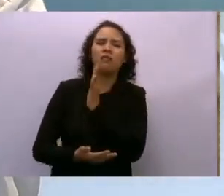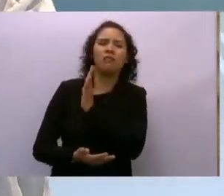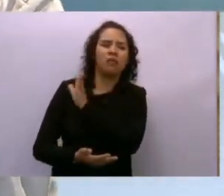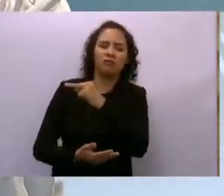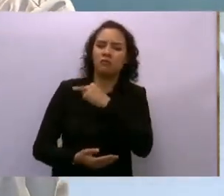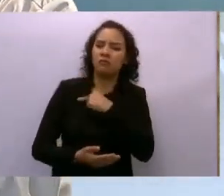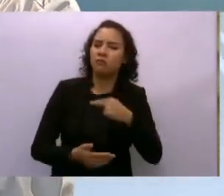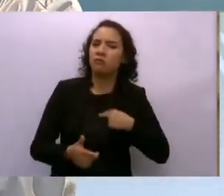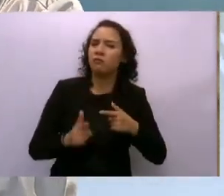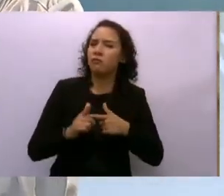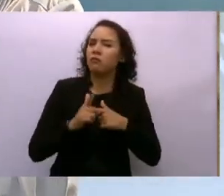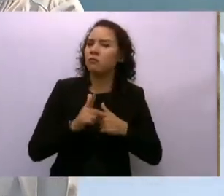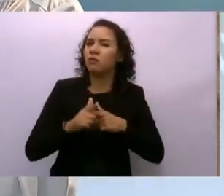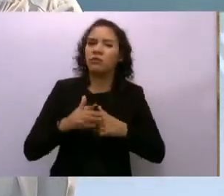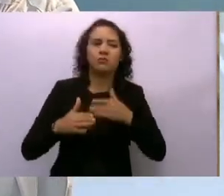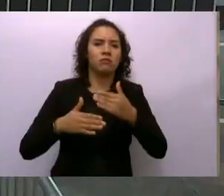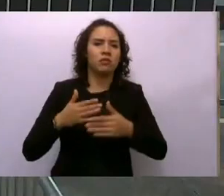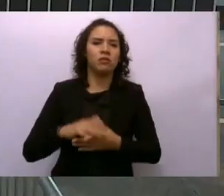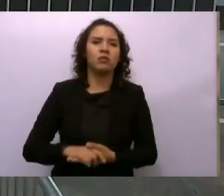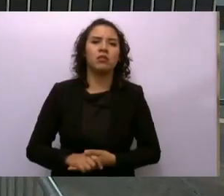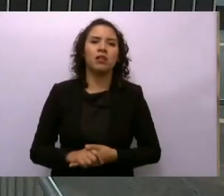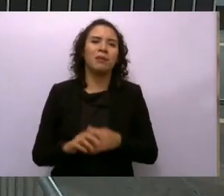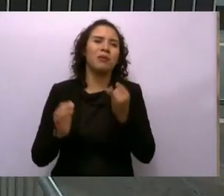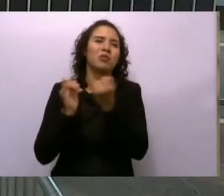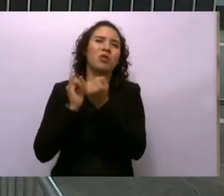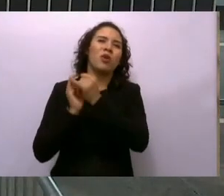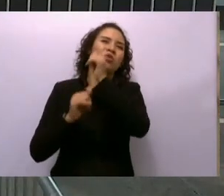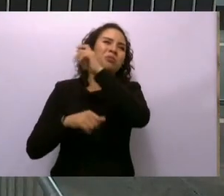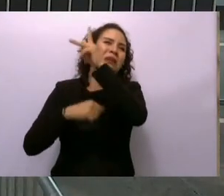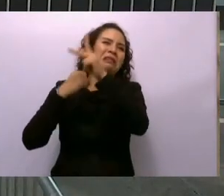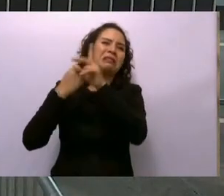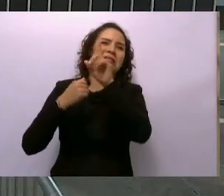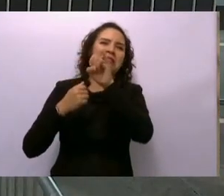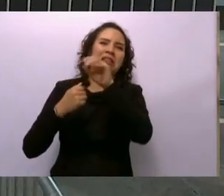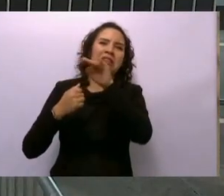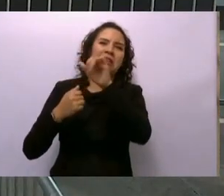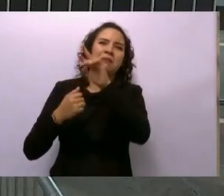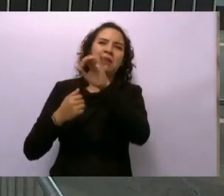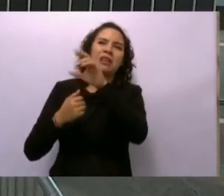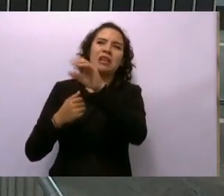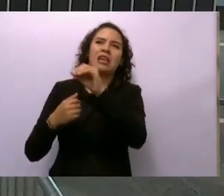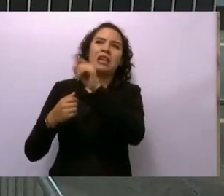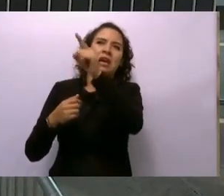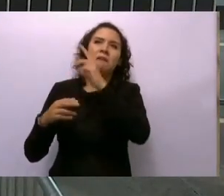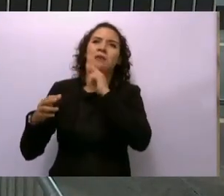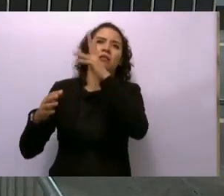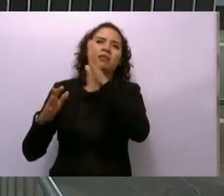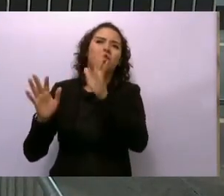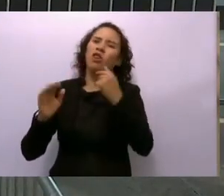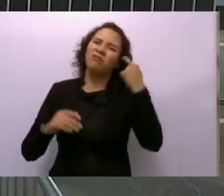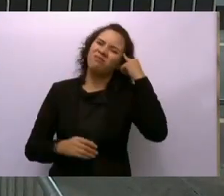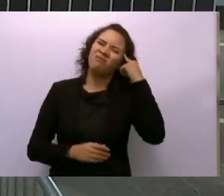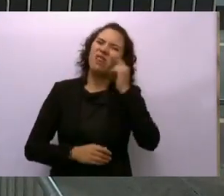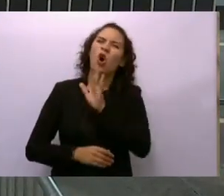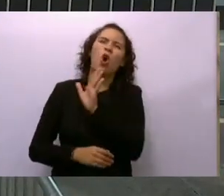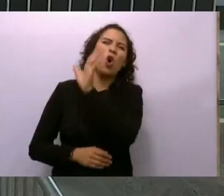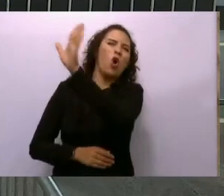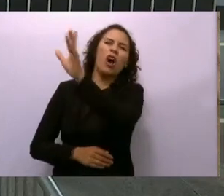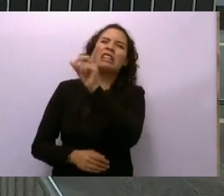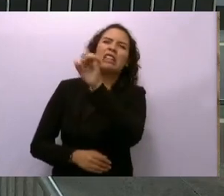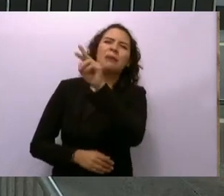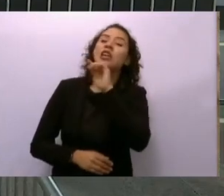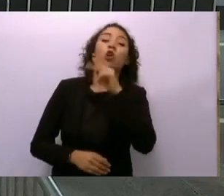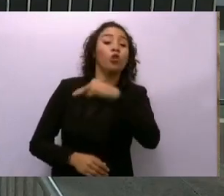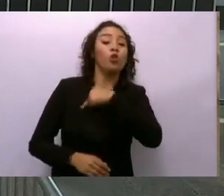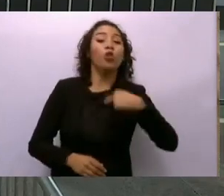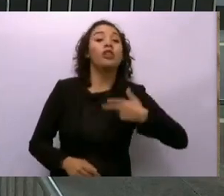un sistema de salud como el de Dinamarca. No, no va a ser como el de Dinamarca, ya lo pensé bien, va a ser mejor que